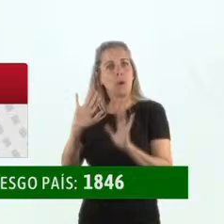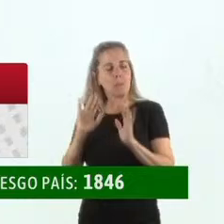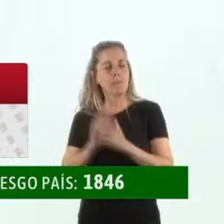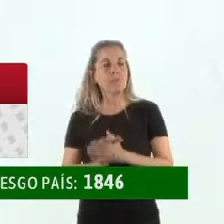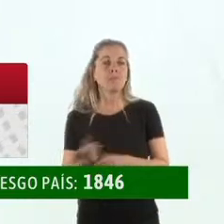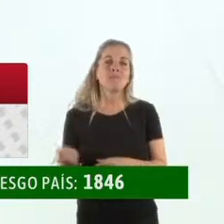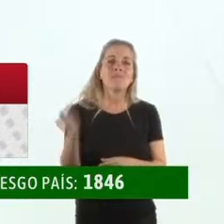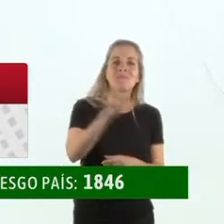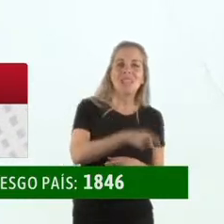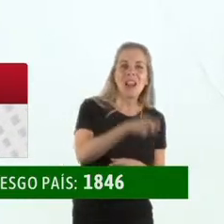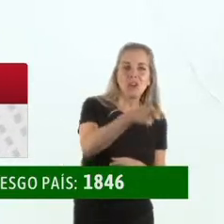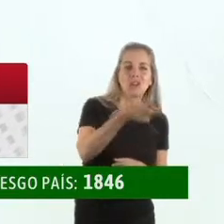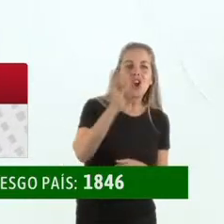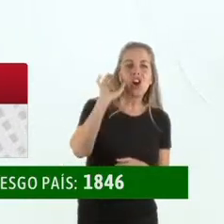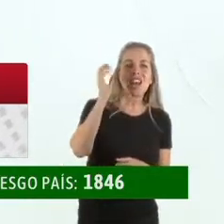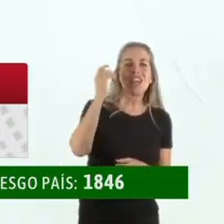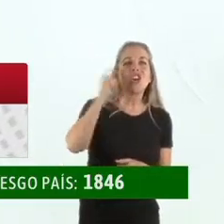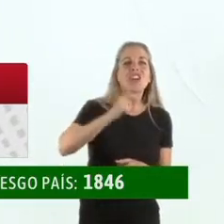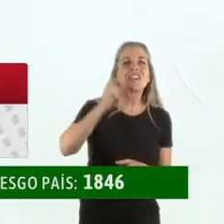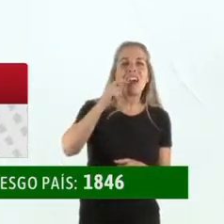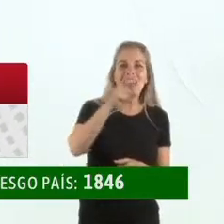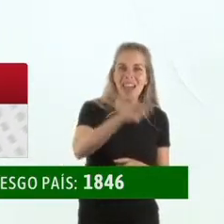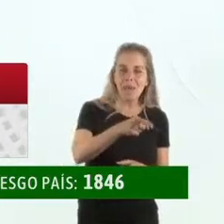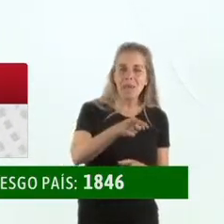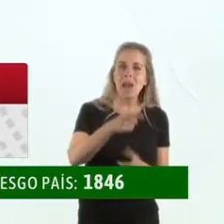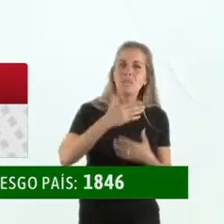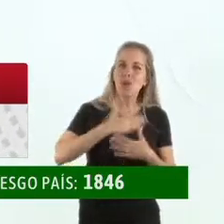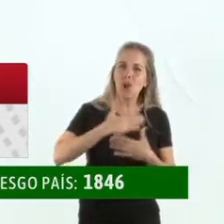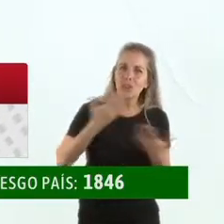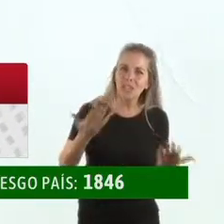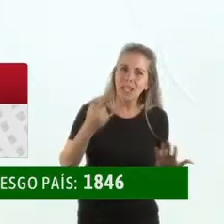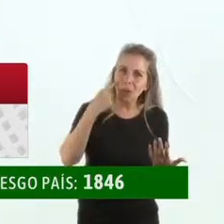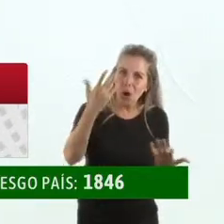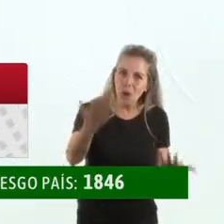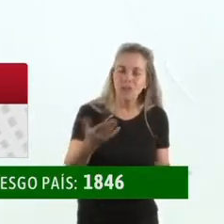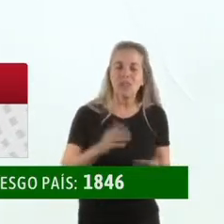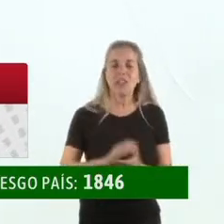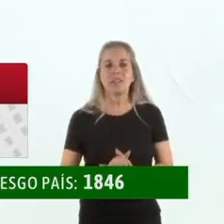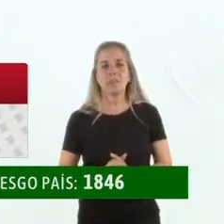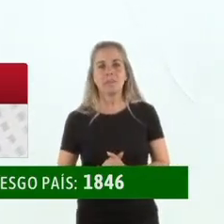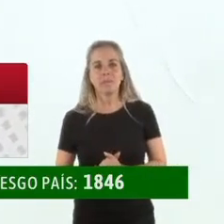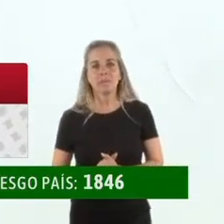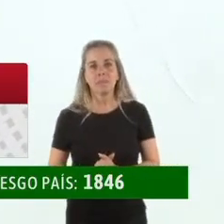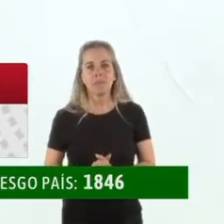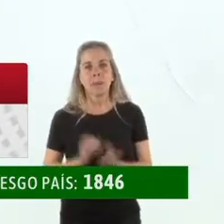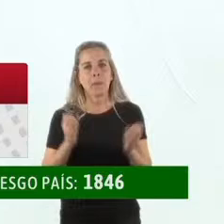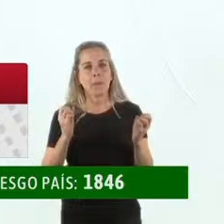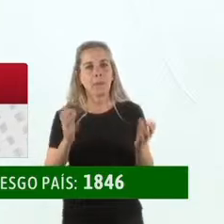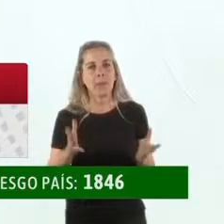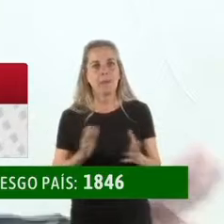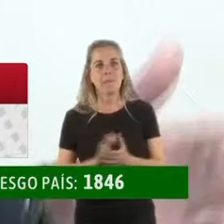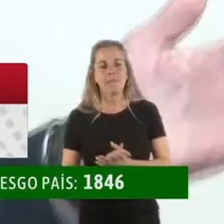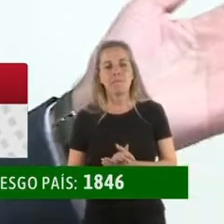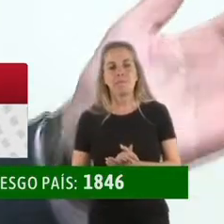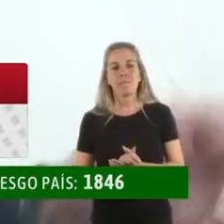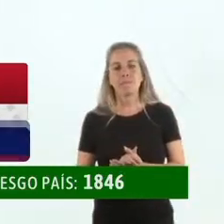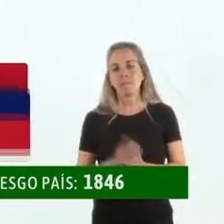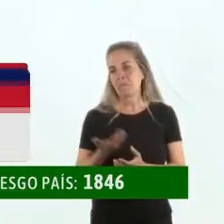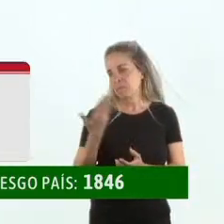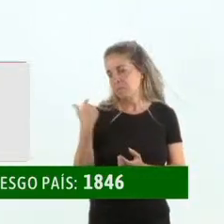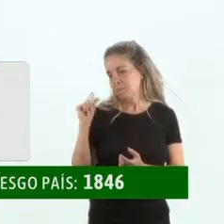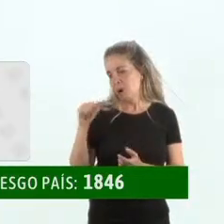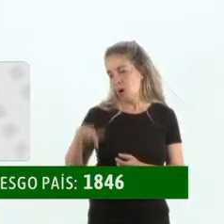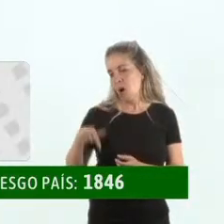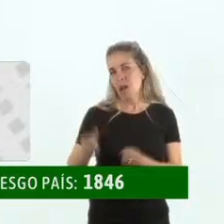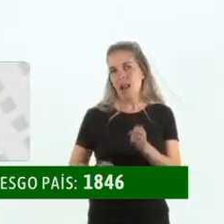nicolich radio rivadavia un gusto saludarte manel Miguel qué placer bien nos hemos enterado hace un rato